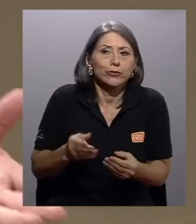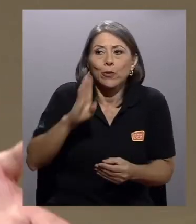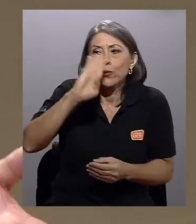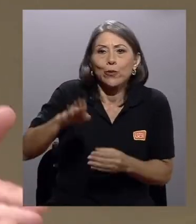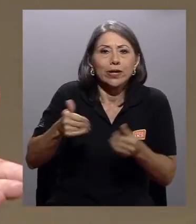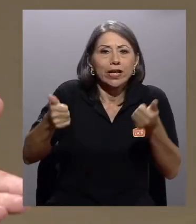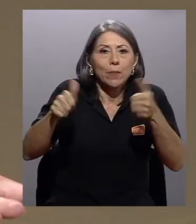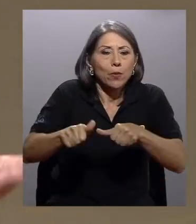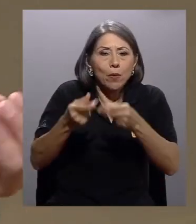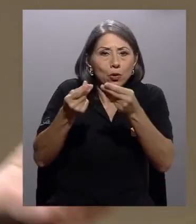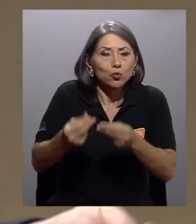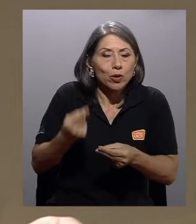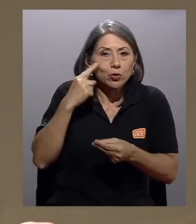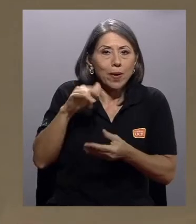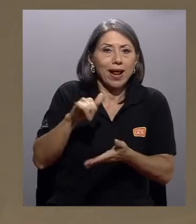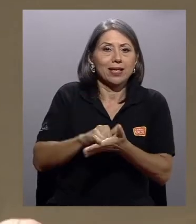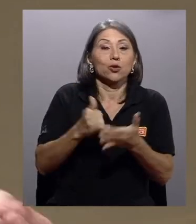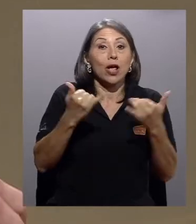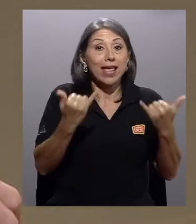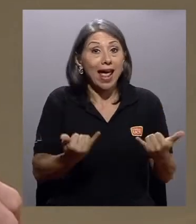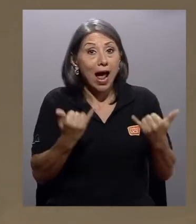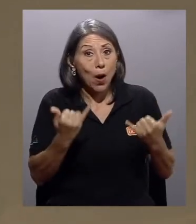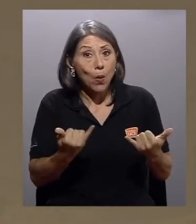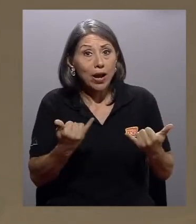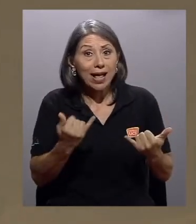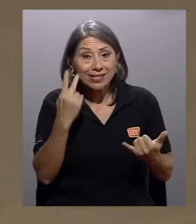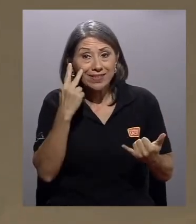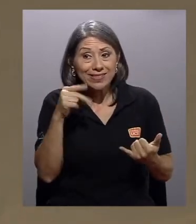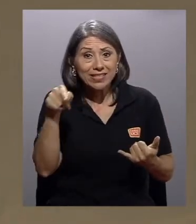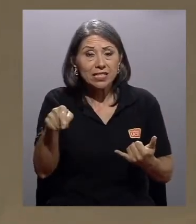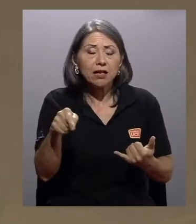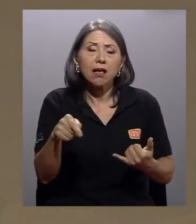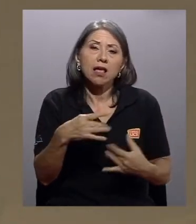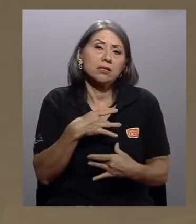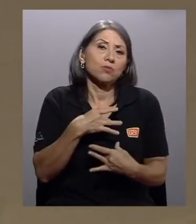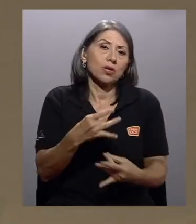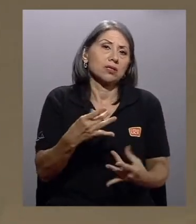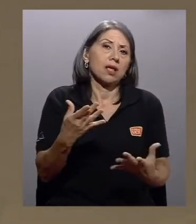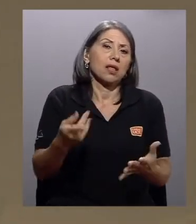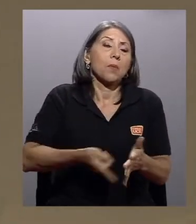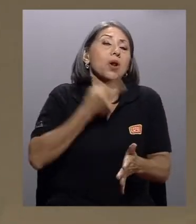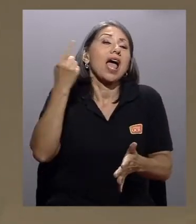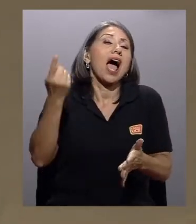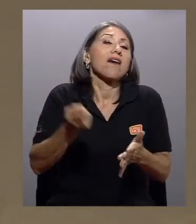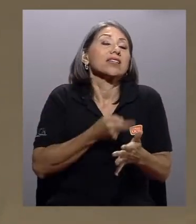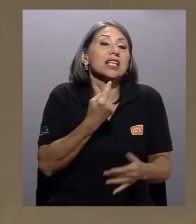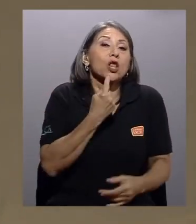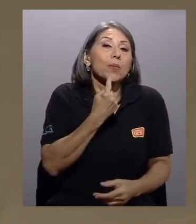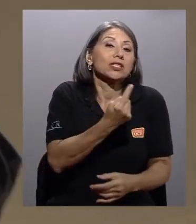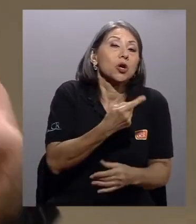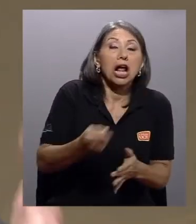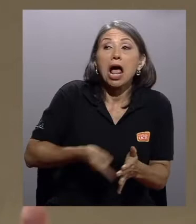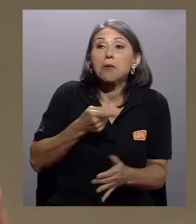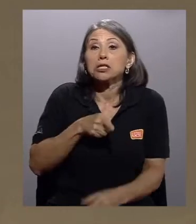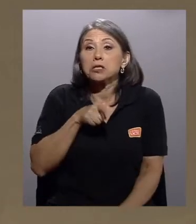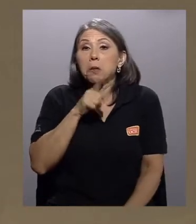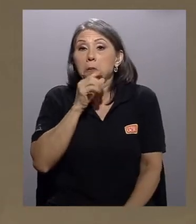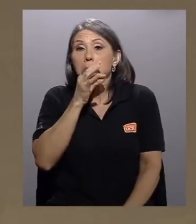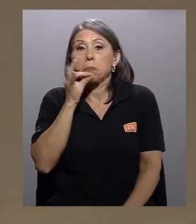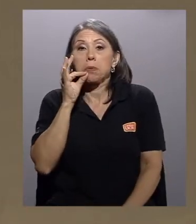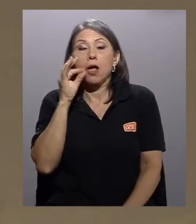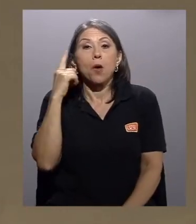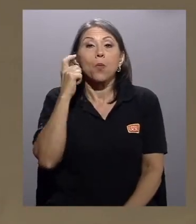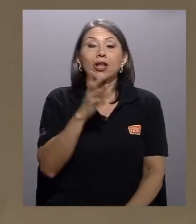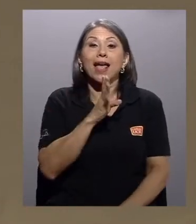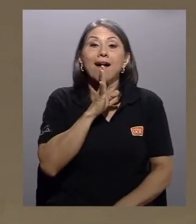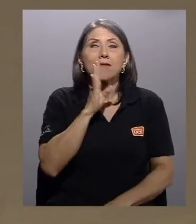aprueba nunca un presupuesto para poder gestionar esto. Y ahora se visibiliza, y me parece interesante que a veces lo mencionan y a veces no quieren mencionarlo,